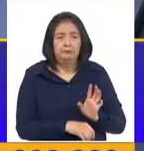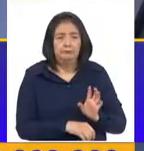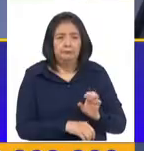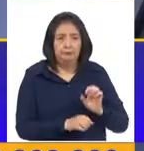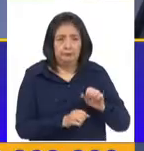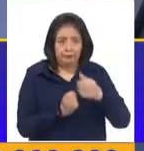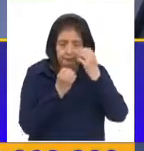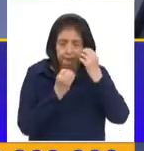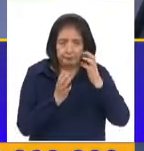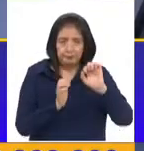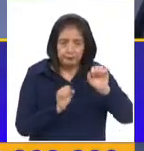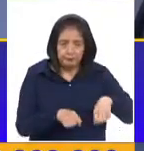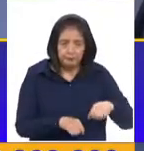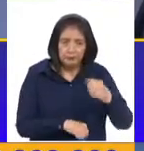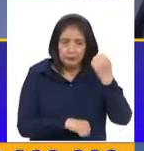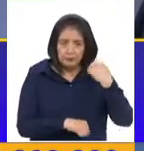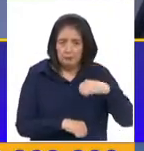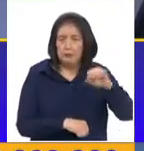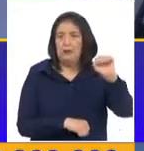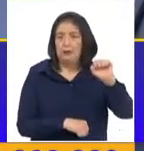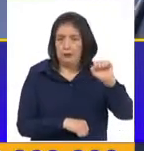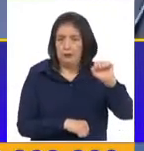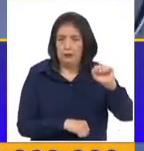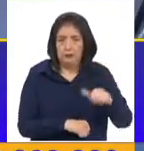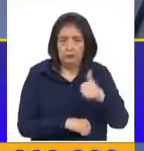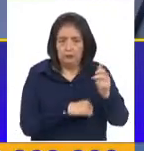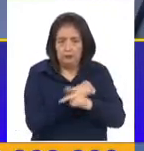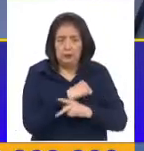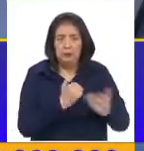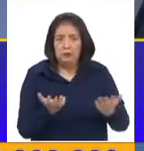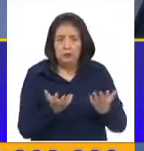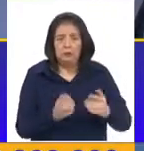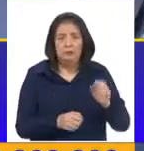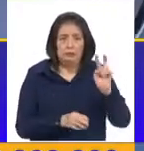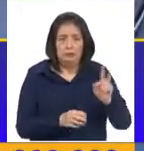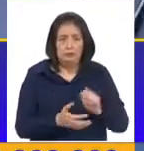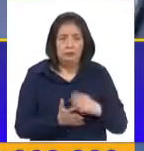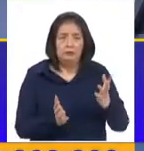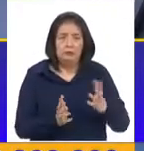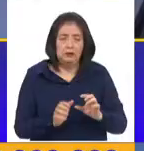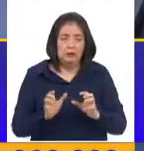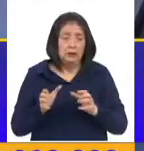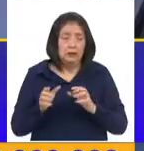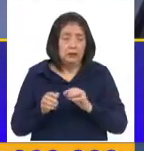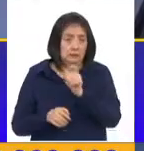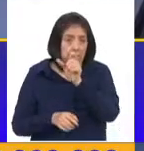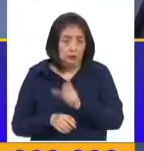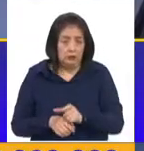De viajar al extranjero, a Venezuela. La camarada Olga